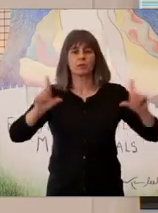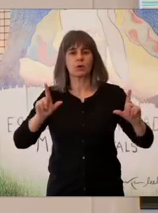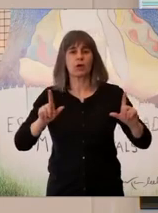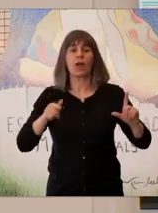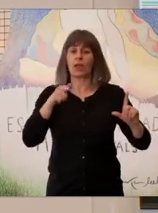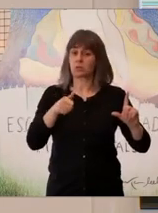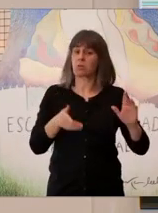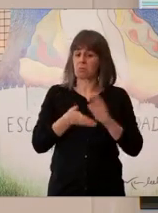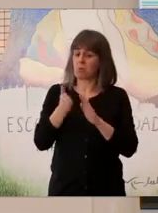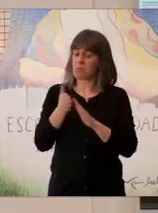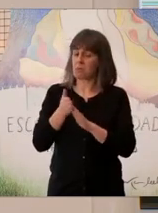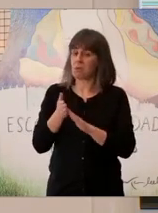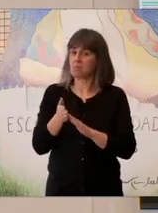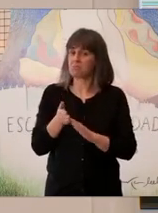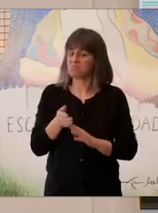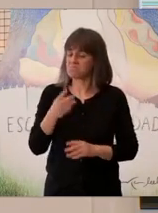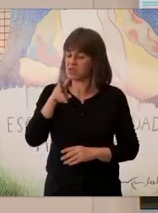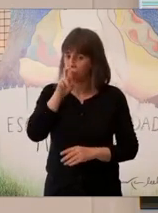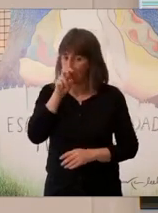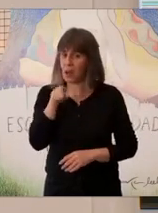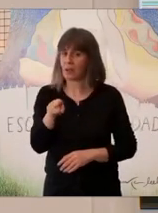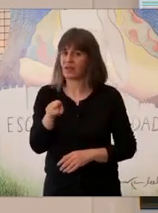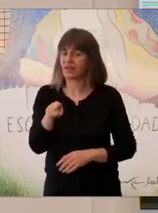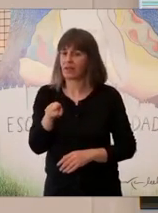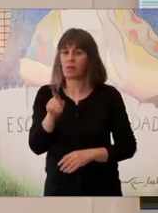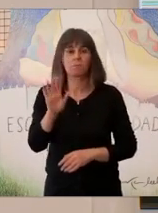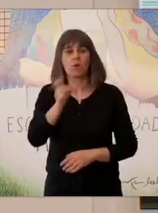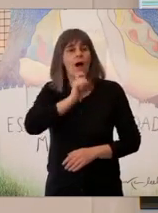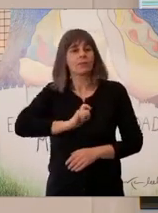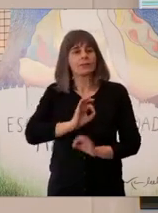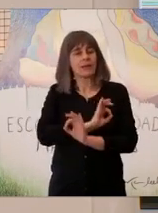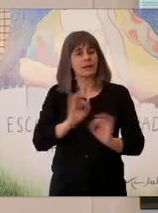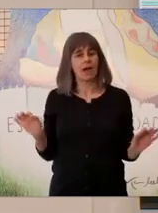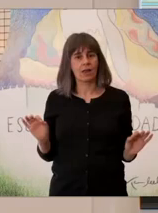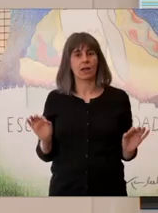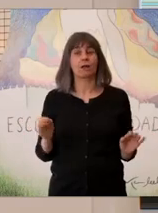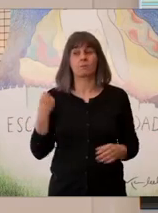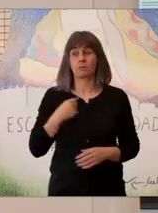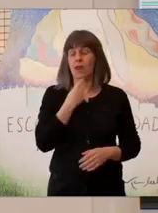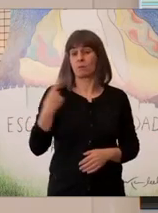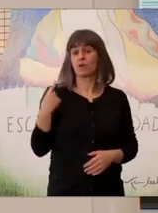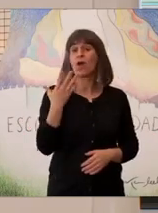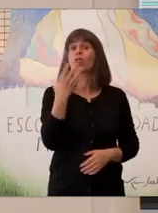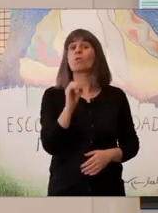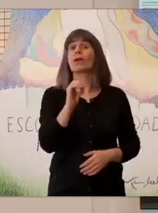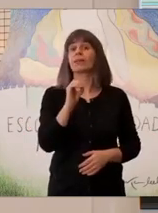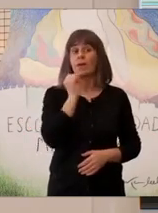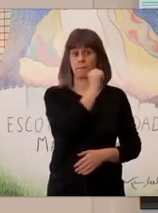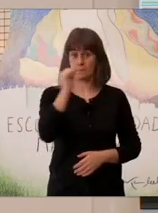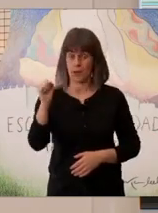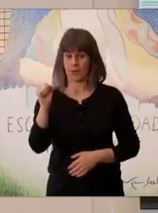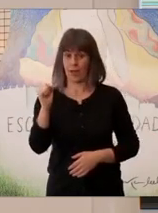veía venir, pero nadie había avisado de nada. Porque, ojo, de los 50 feminicidios del año pasado, en un 42%, si no me